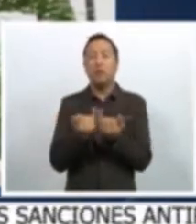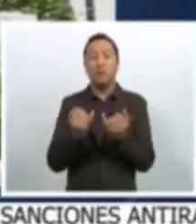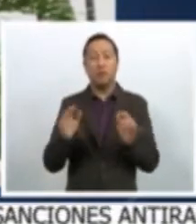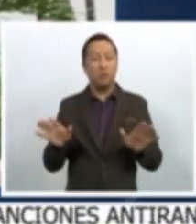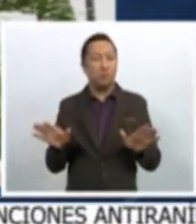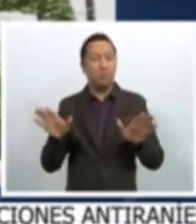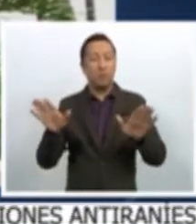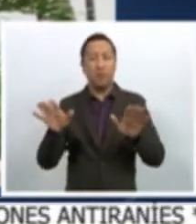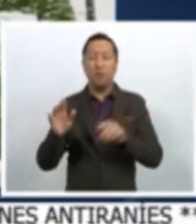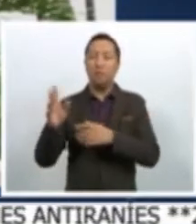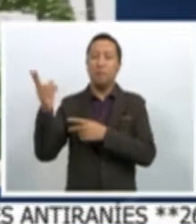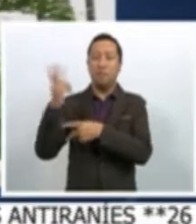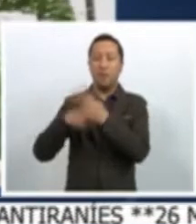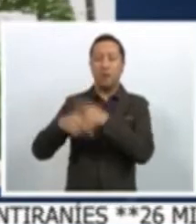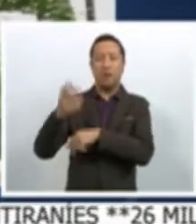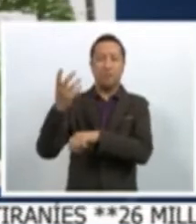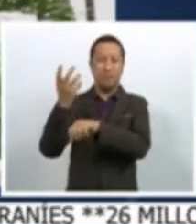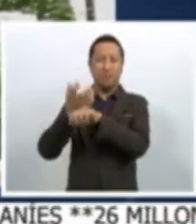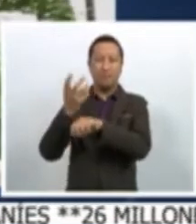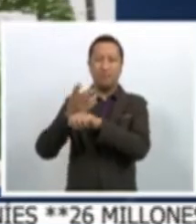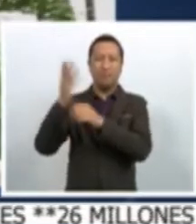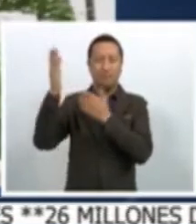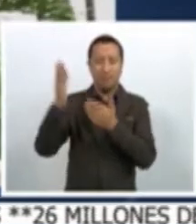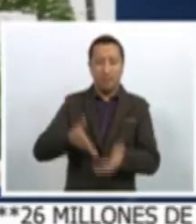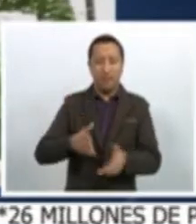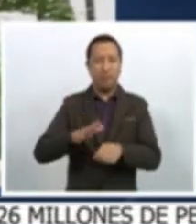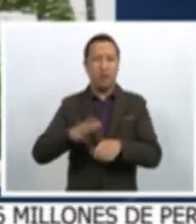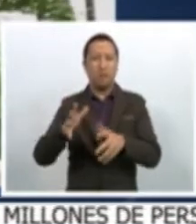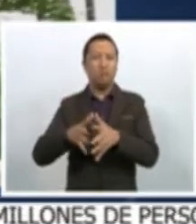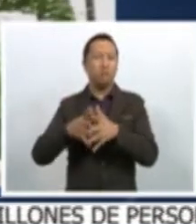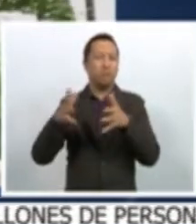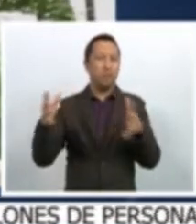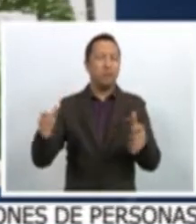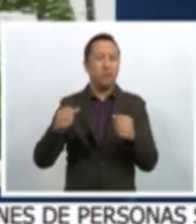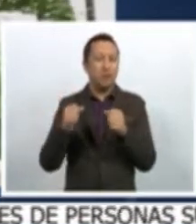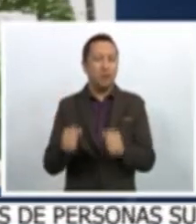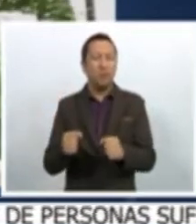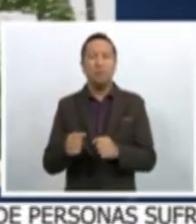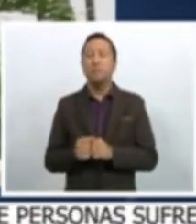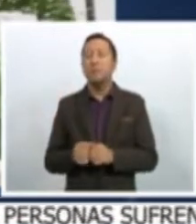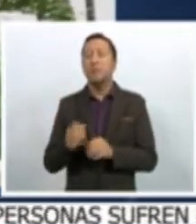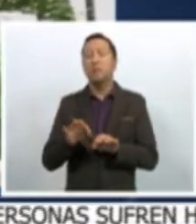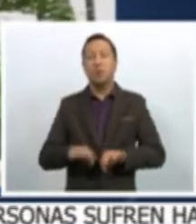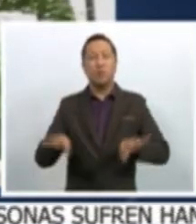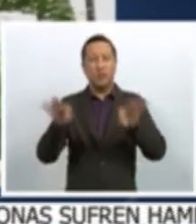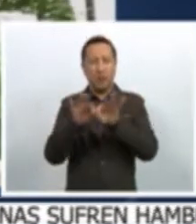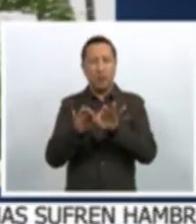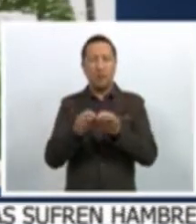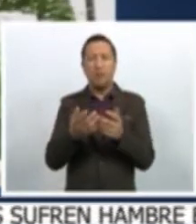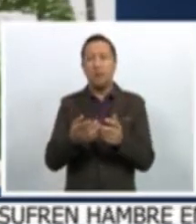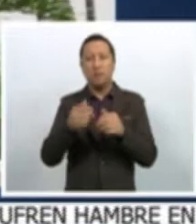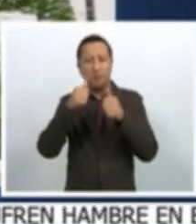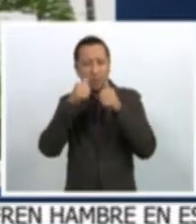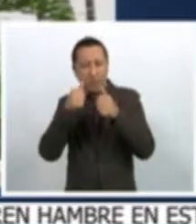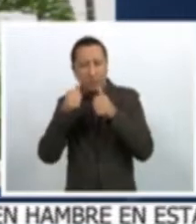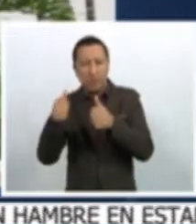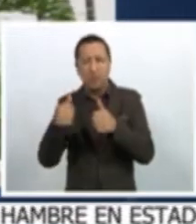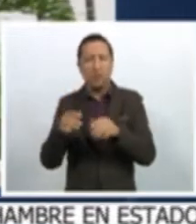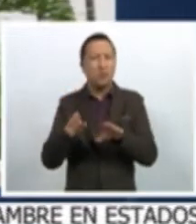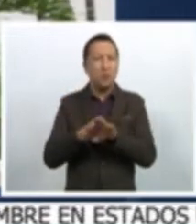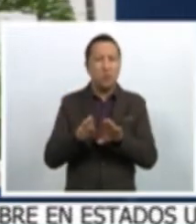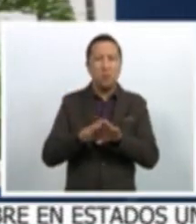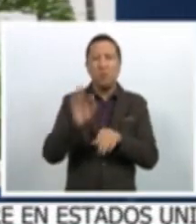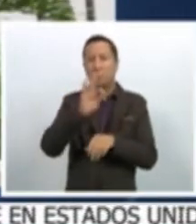Unidos, se incrementan. Yo creo que hay que estar muy pendientes de cómo se están dando las estadísticas aquí en Quintana Roo, y eso es lo que tenemos que